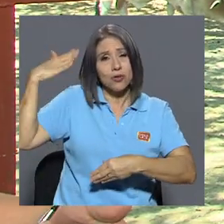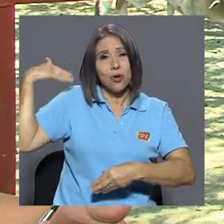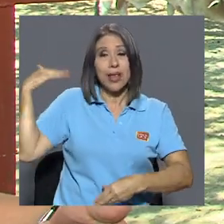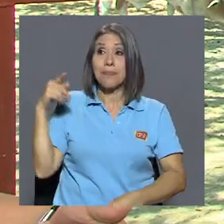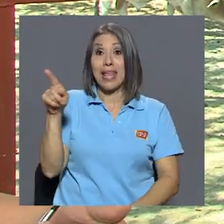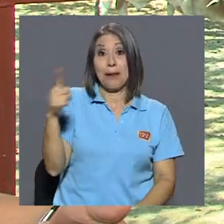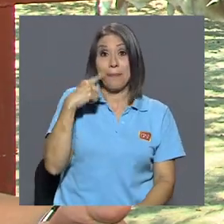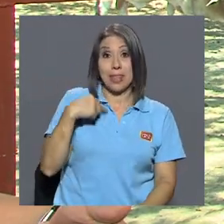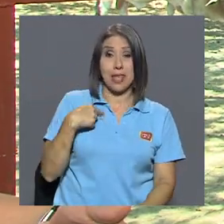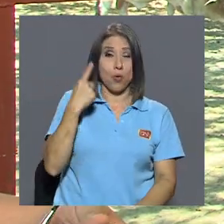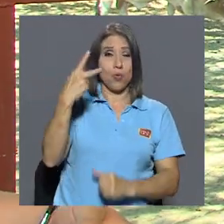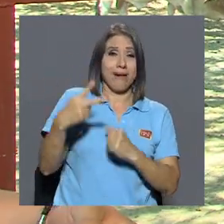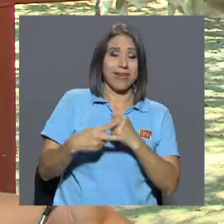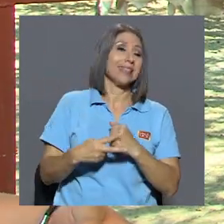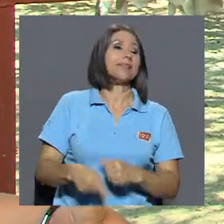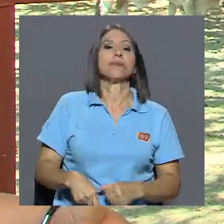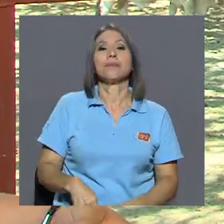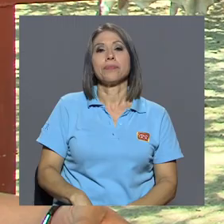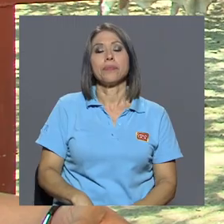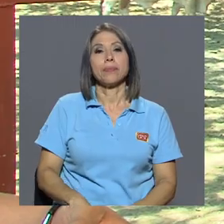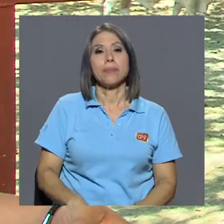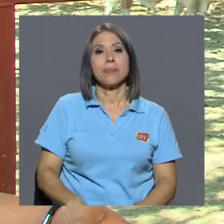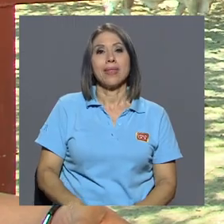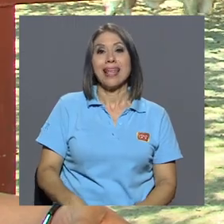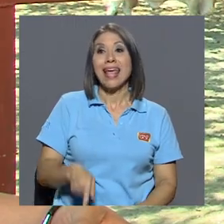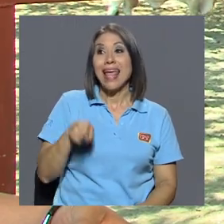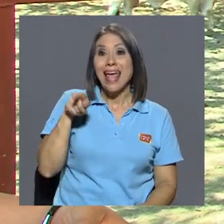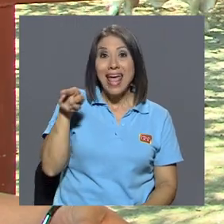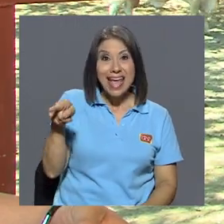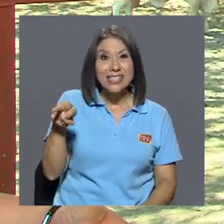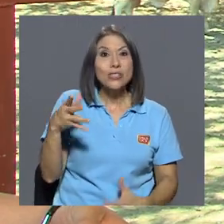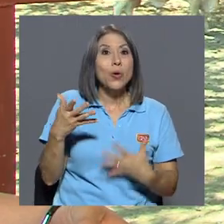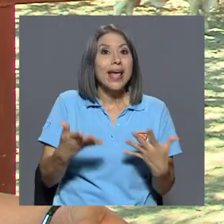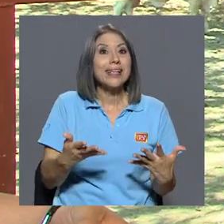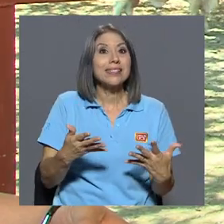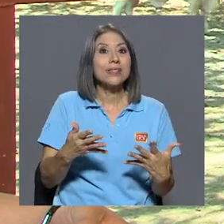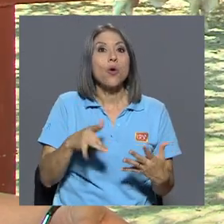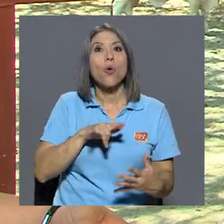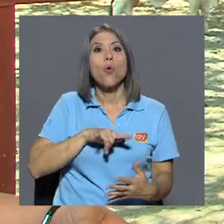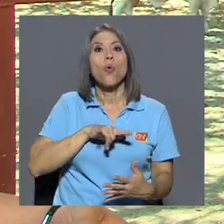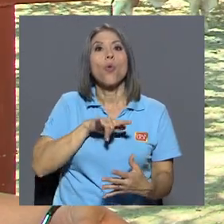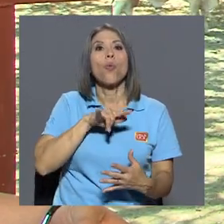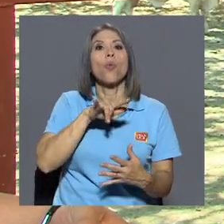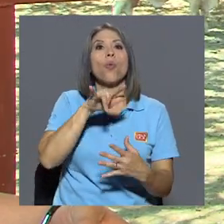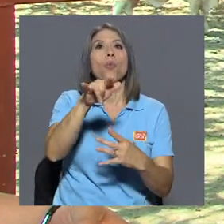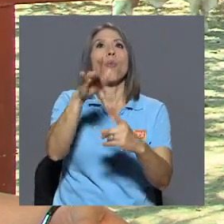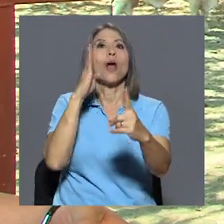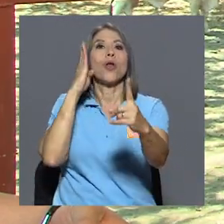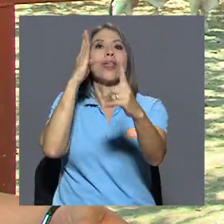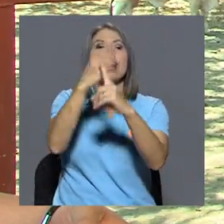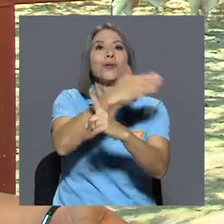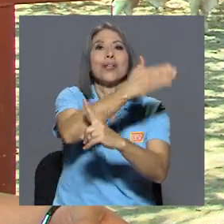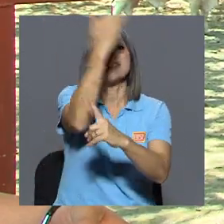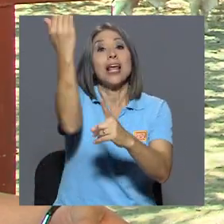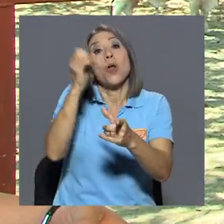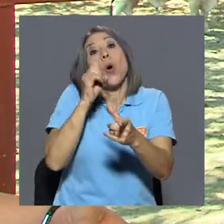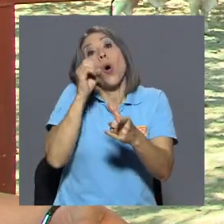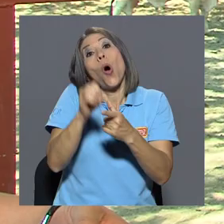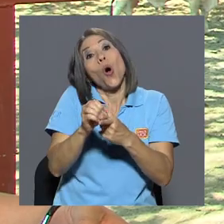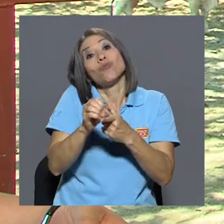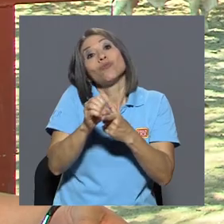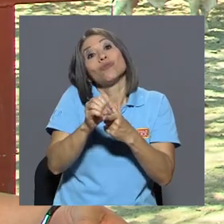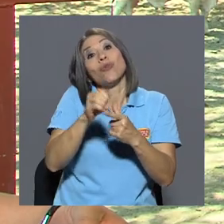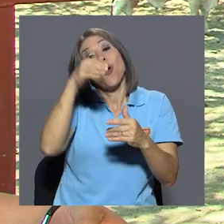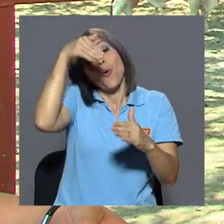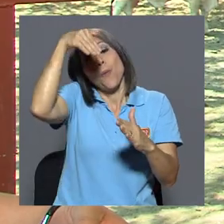una vez, esta es un vuelo directo al cielo o un pasaje sin regreso al